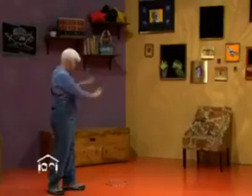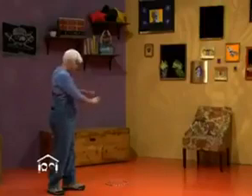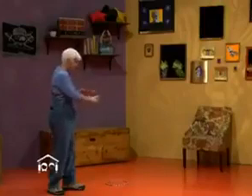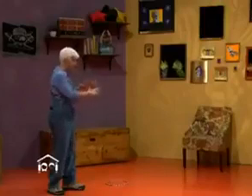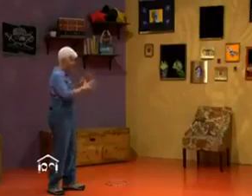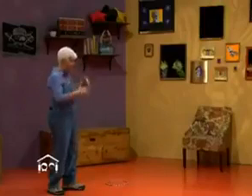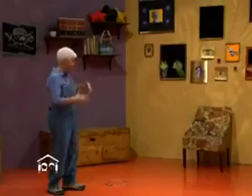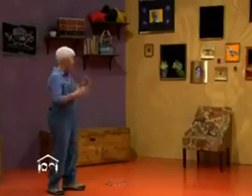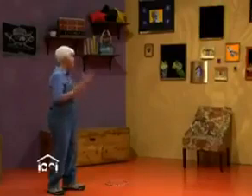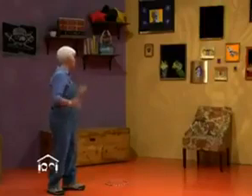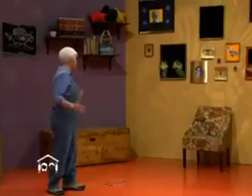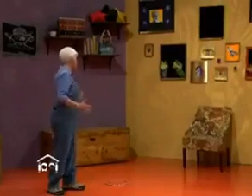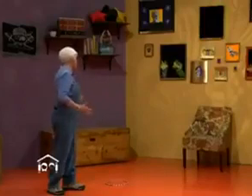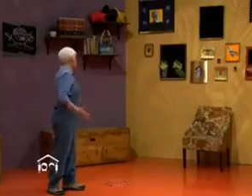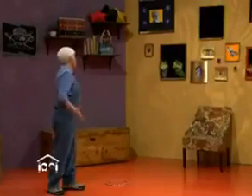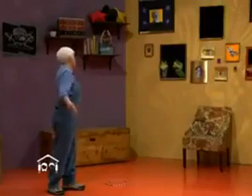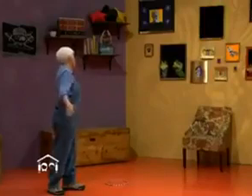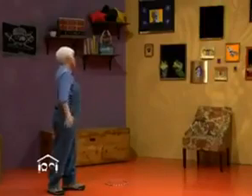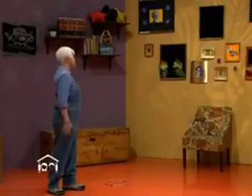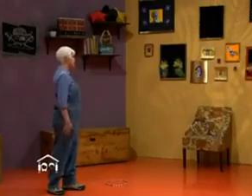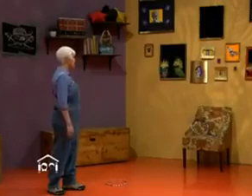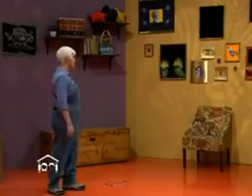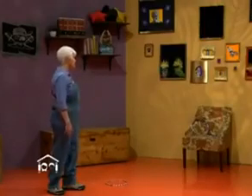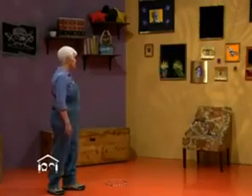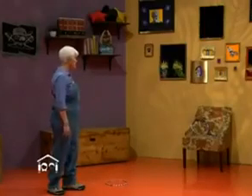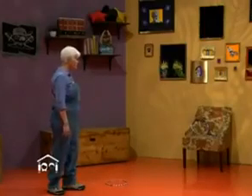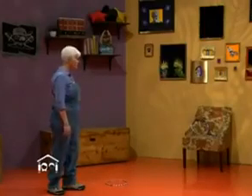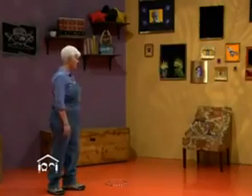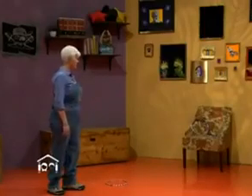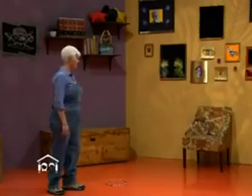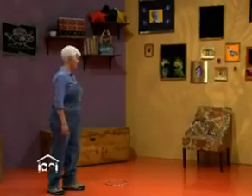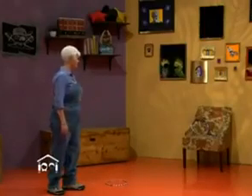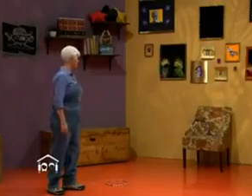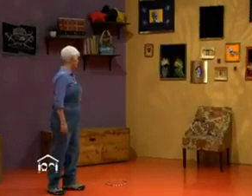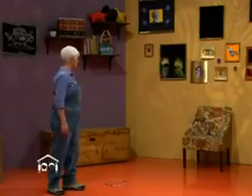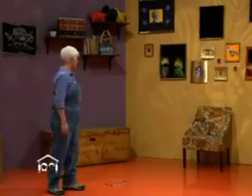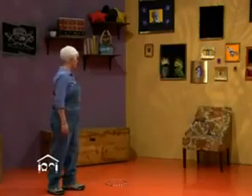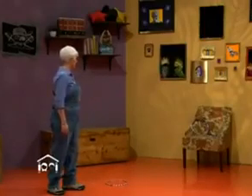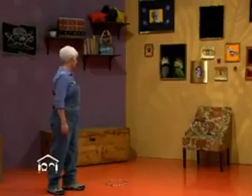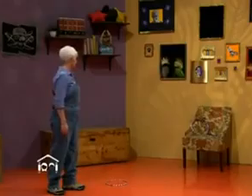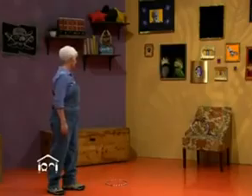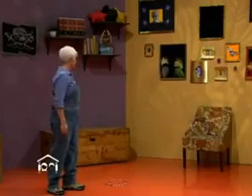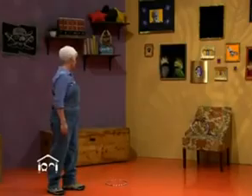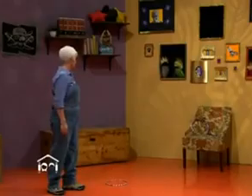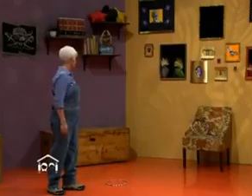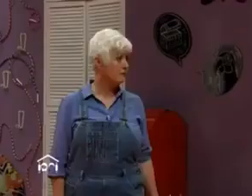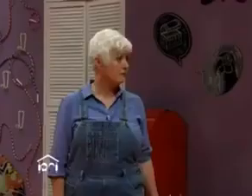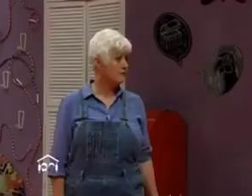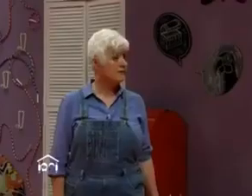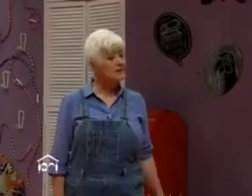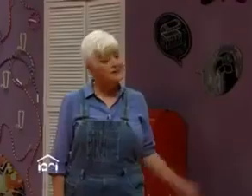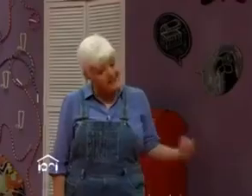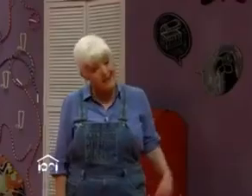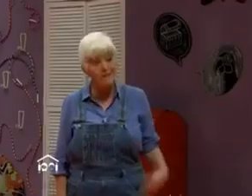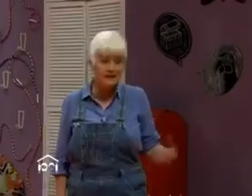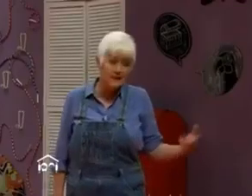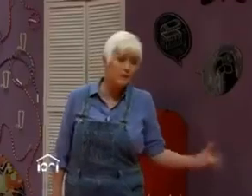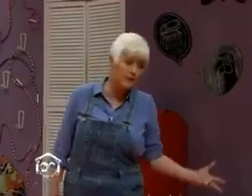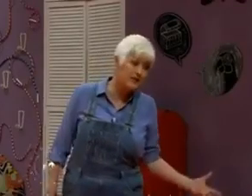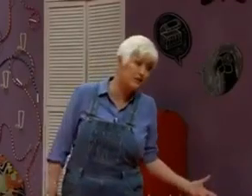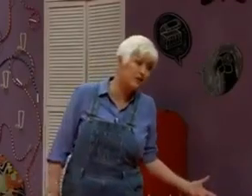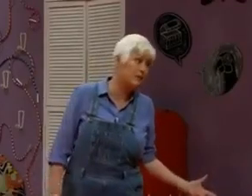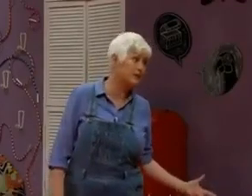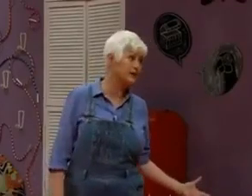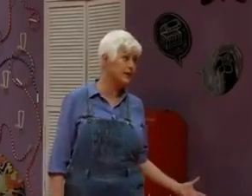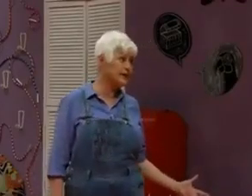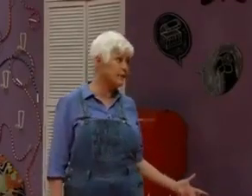a ustedes, a mí, a todos, pero hay veces que no puede demostrarlo. ¿Y por eso a veces se pone triste? Sí, a veces